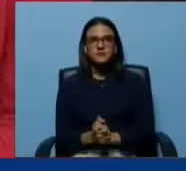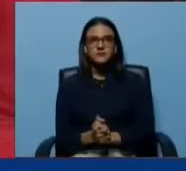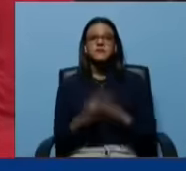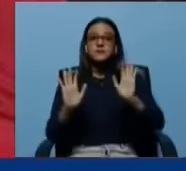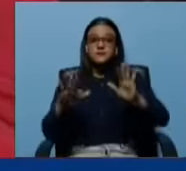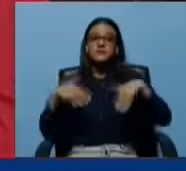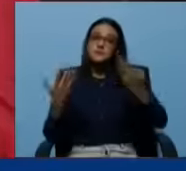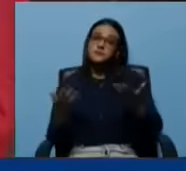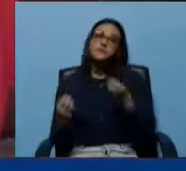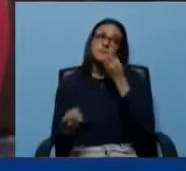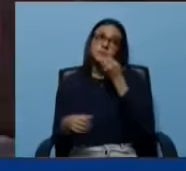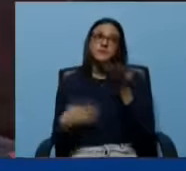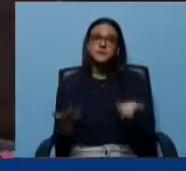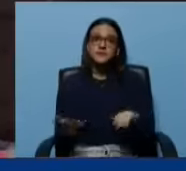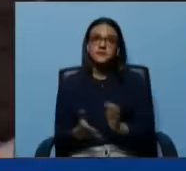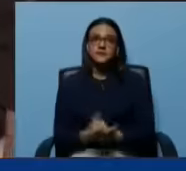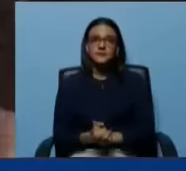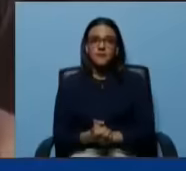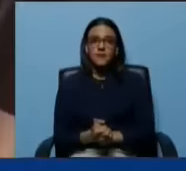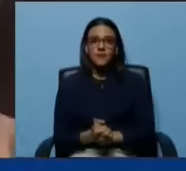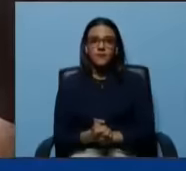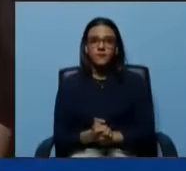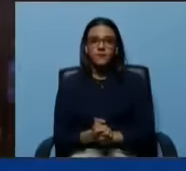Luego, bueno,